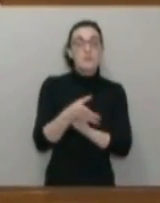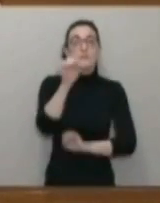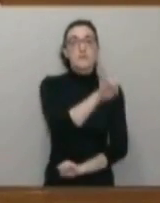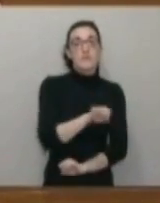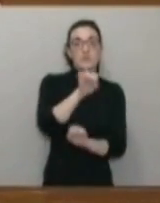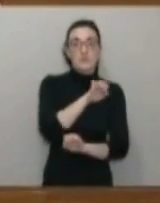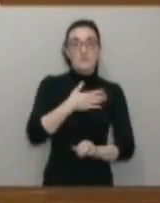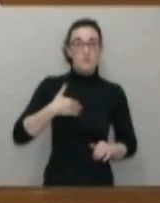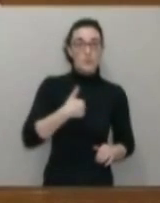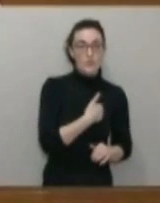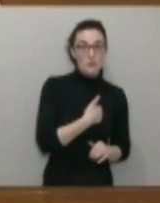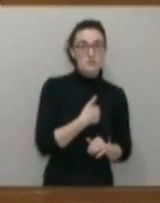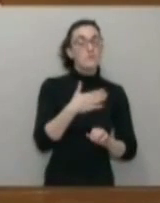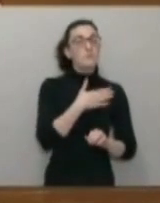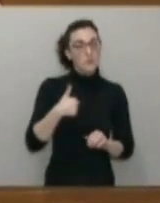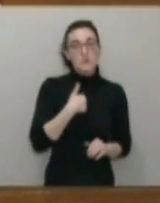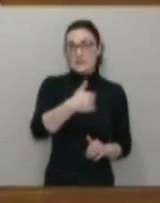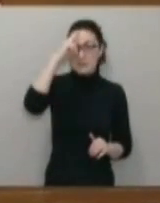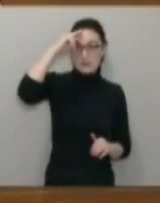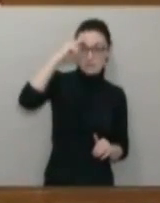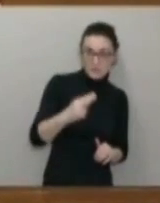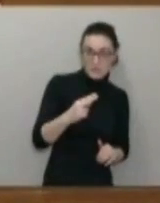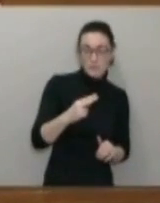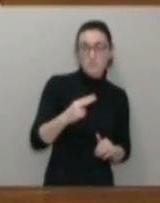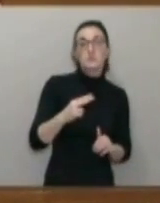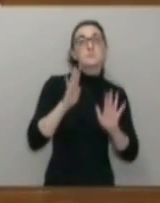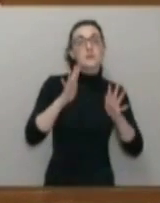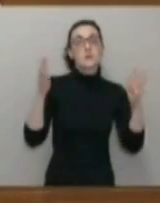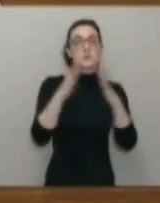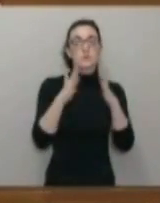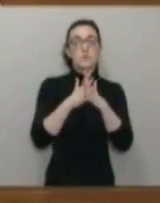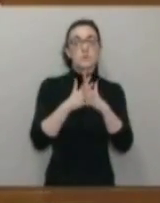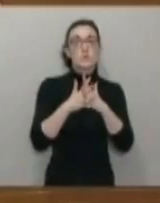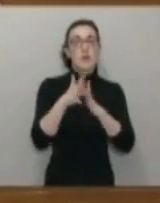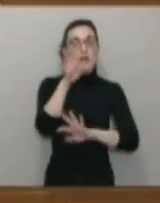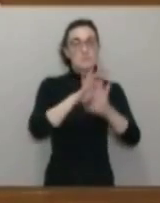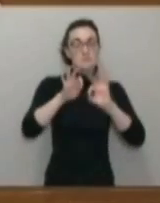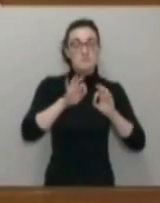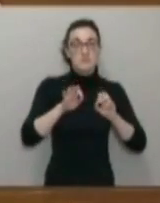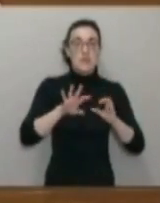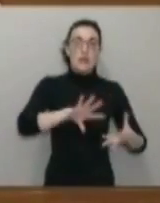las funciones que respetamos, yendo a una nueva estructura orgánica que se acomode